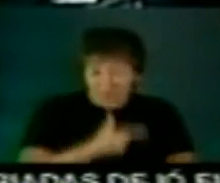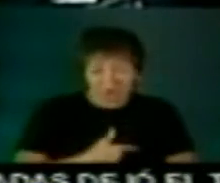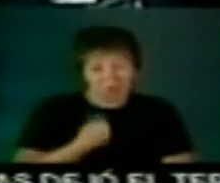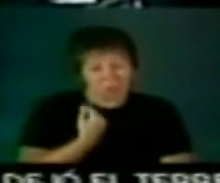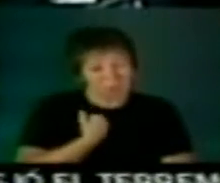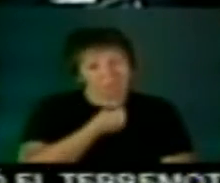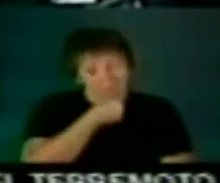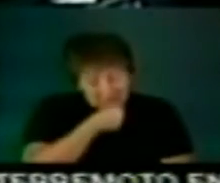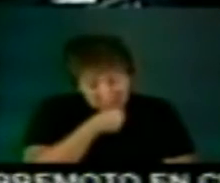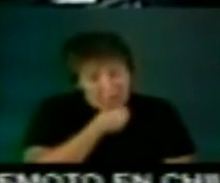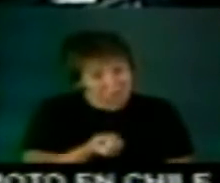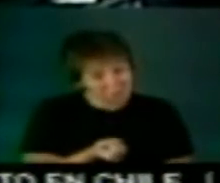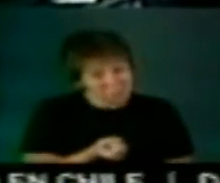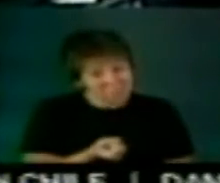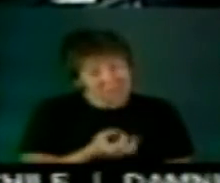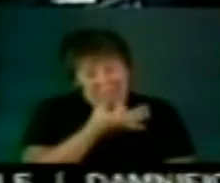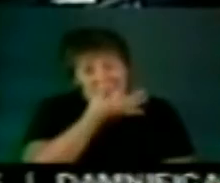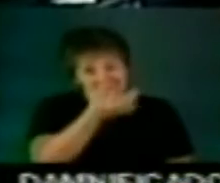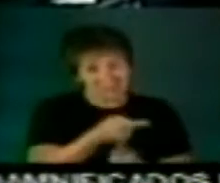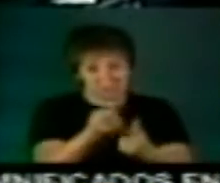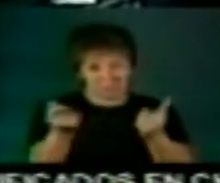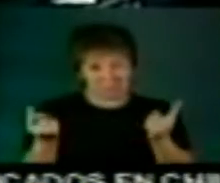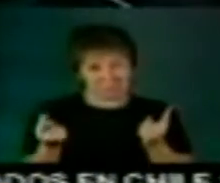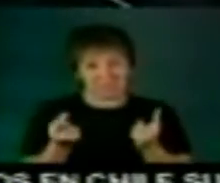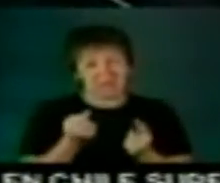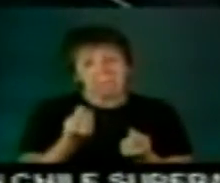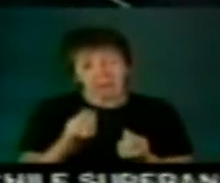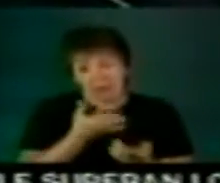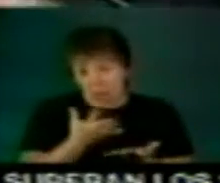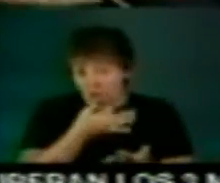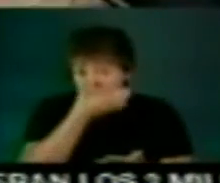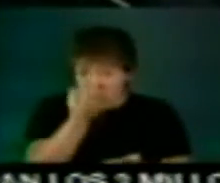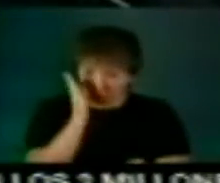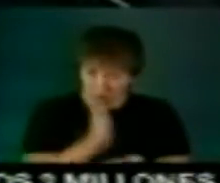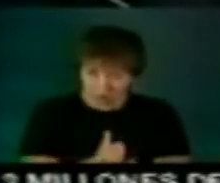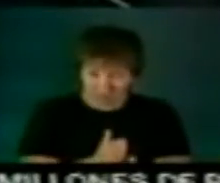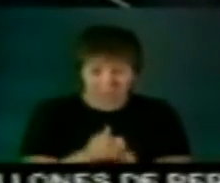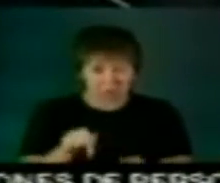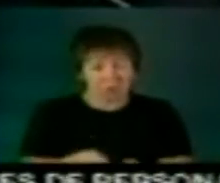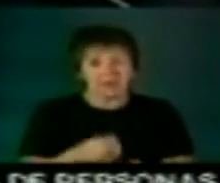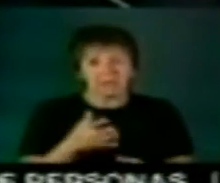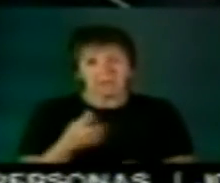Para terminar, déjenme llegar al borde de la desesperación y decir que este gobierno empieza,